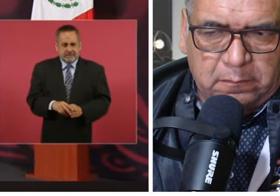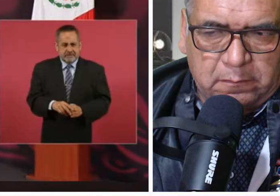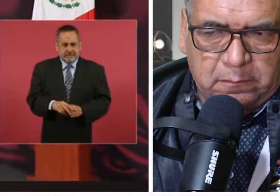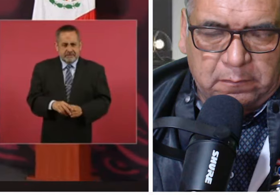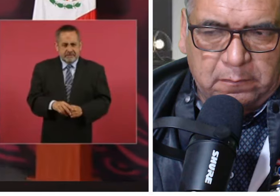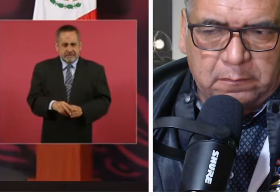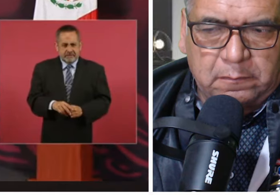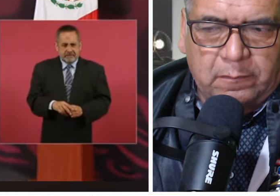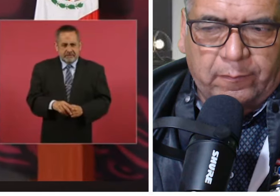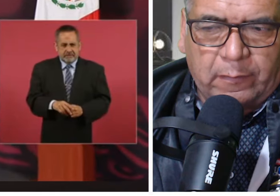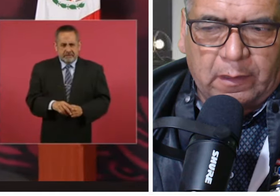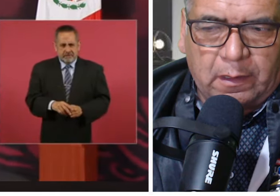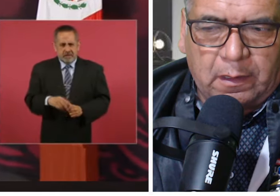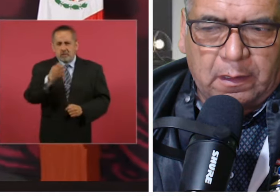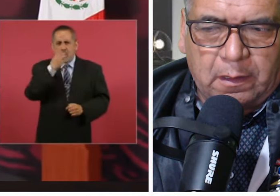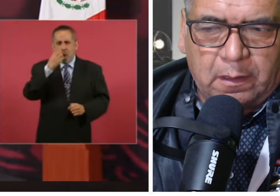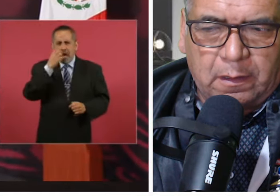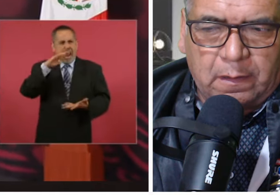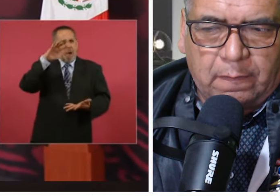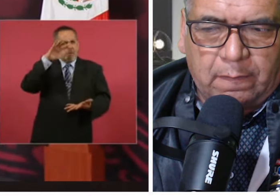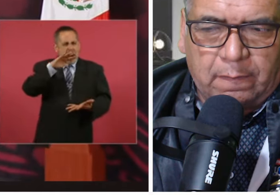se cayó un colegio,